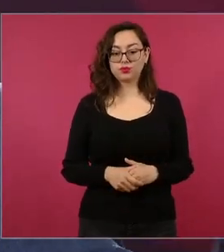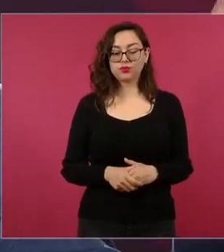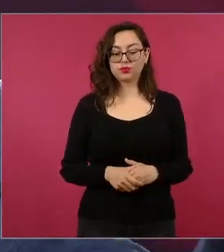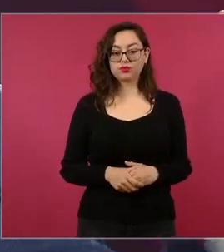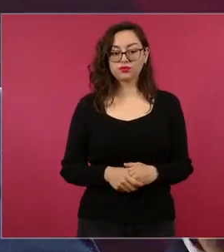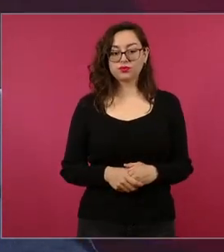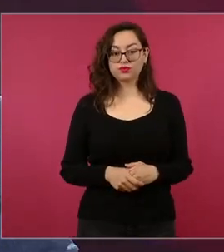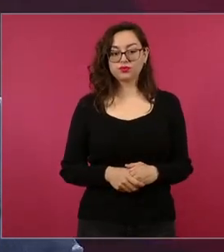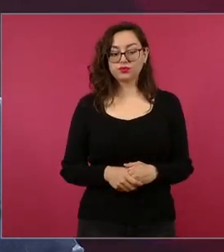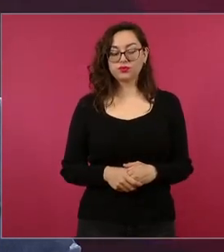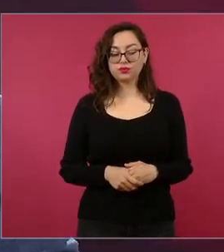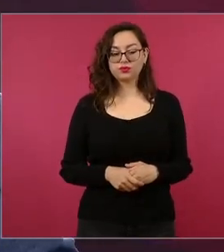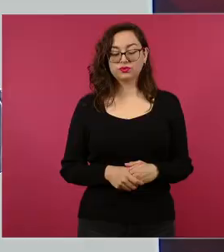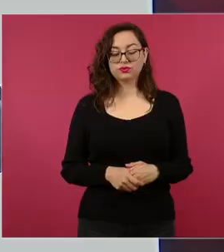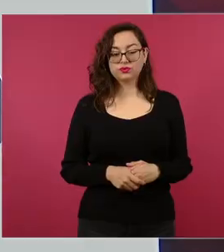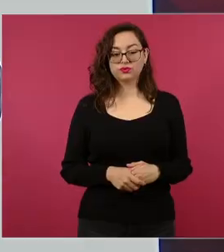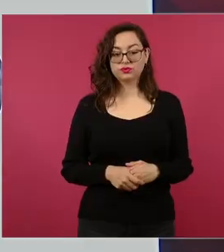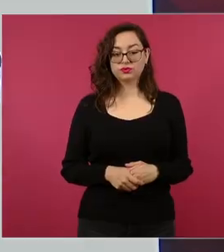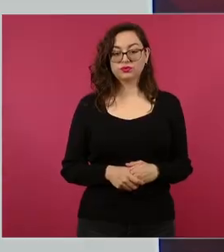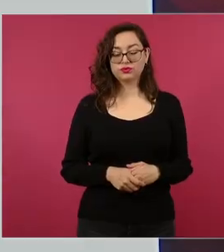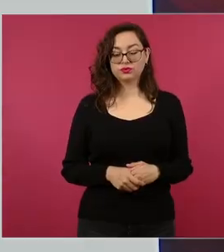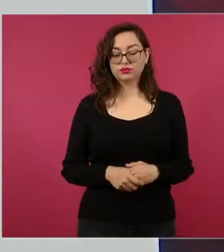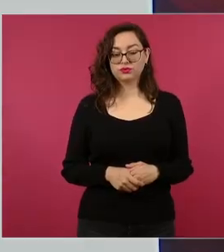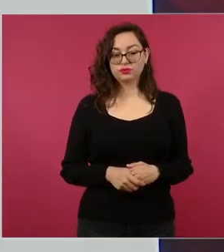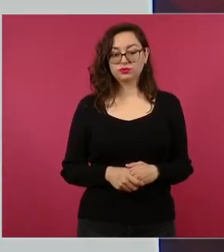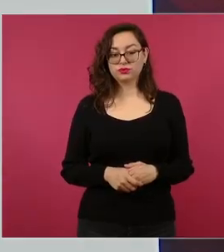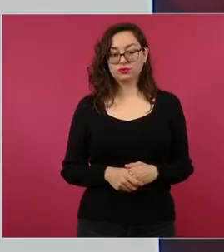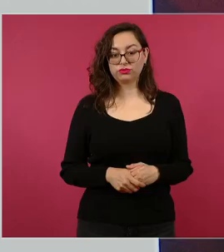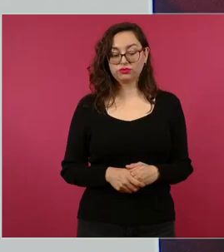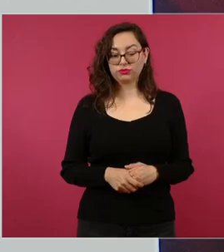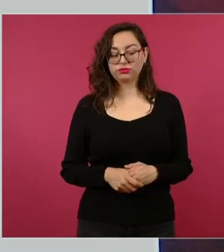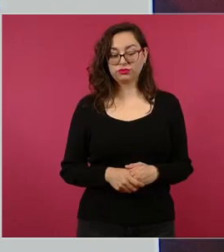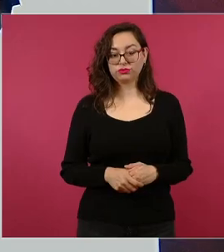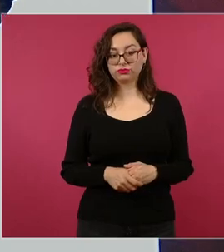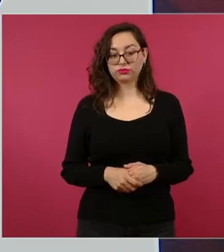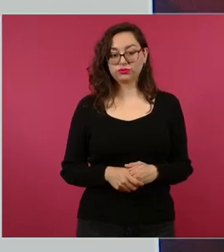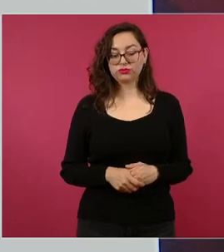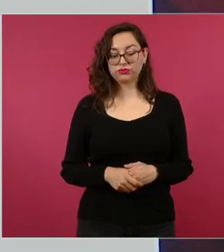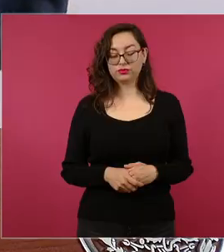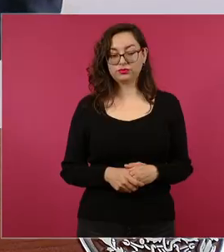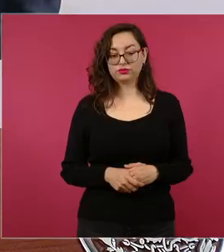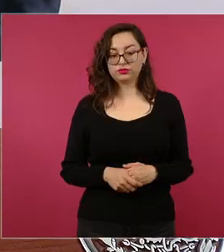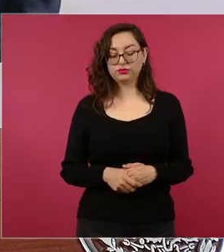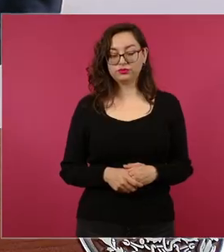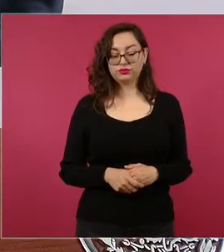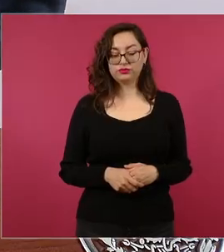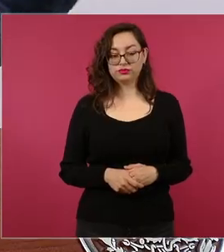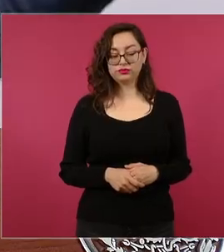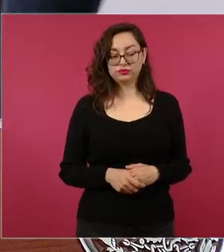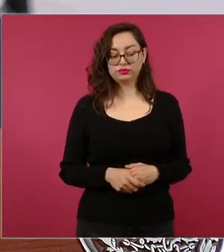Construyeron los ingenieros militares y pueden